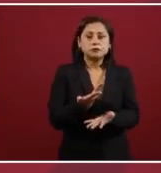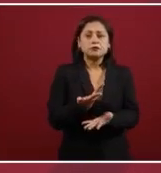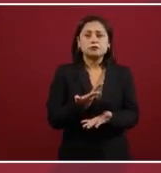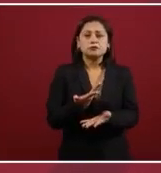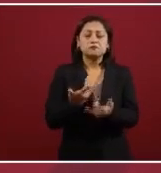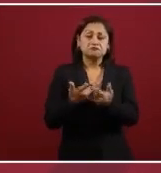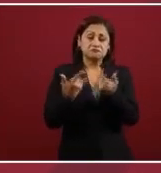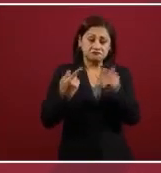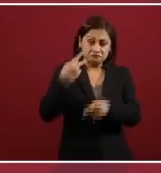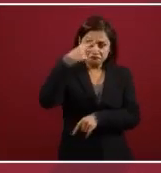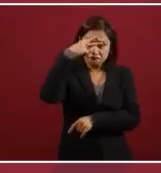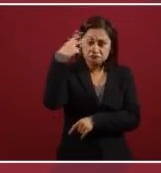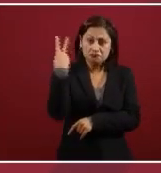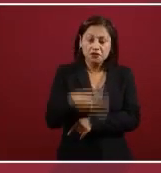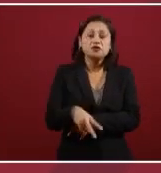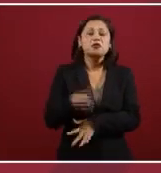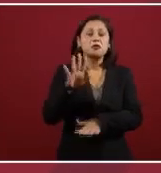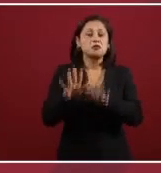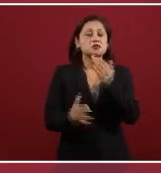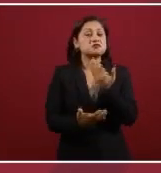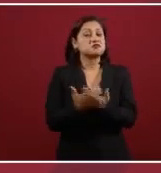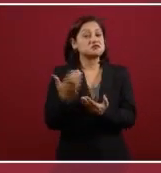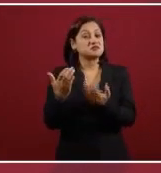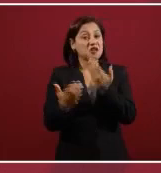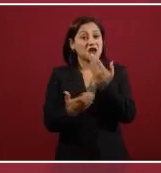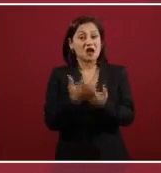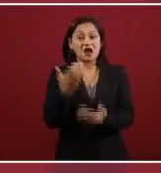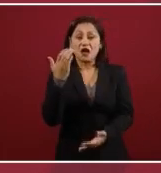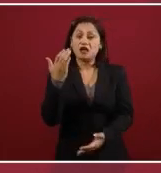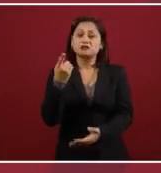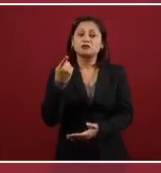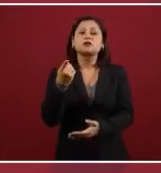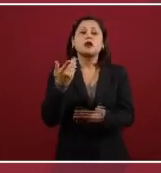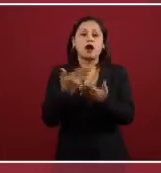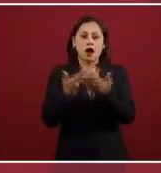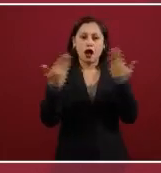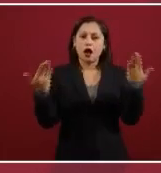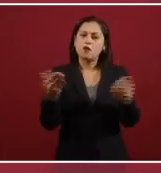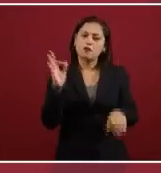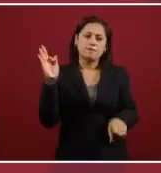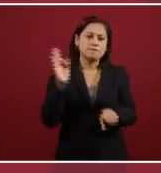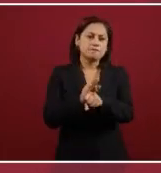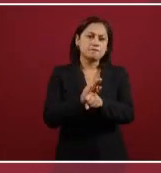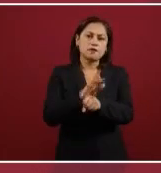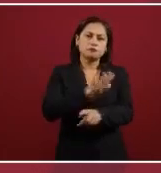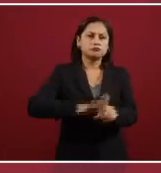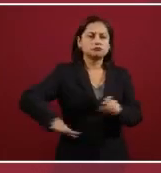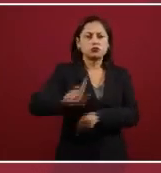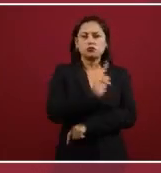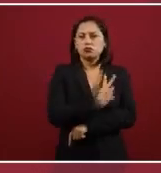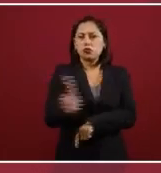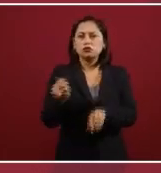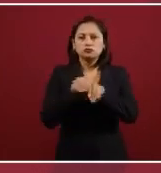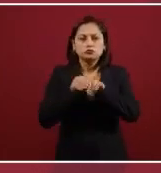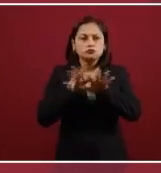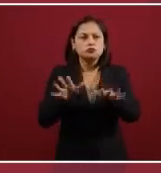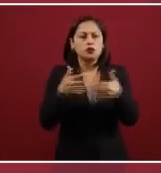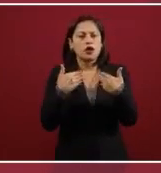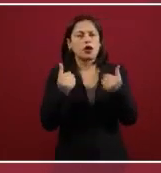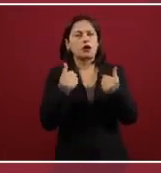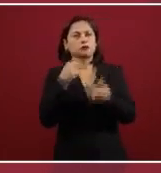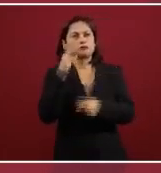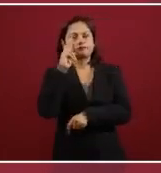país, derecho del pueblo a la información. Yo nada más comentarles por